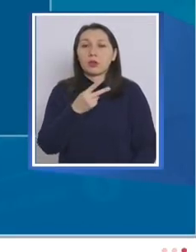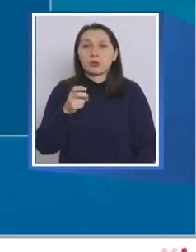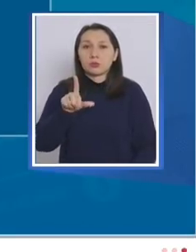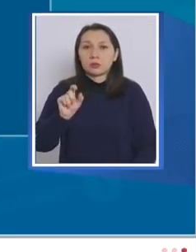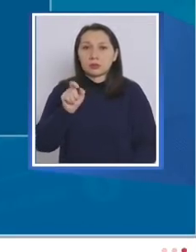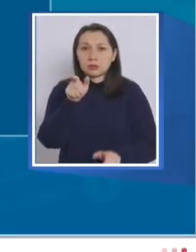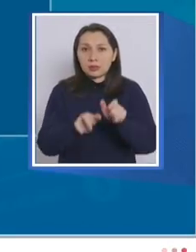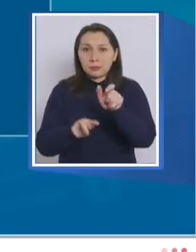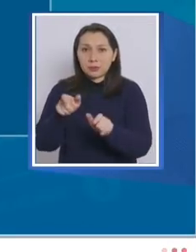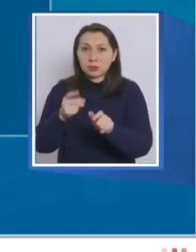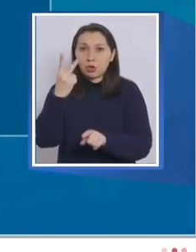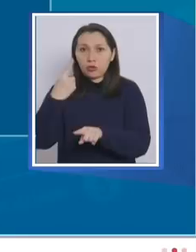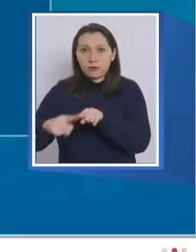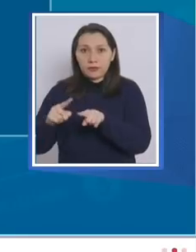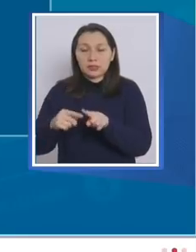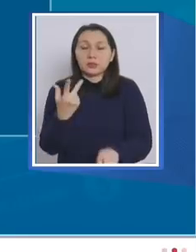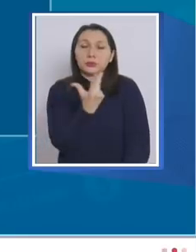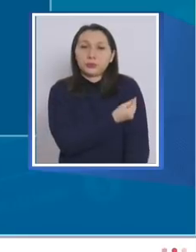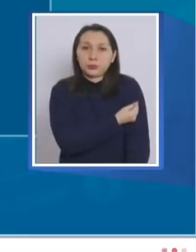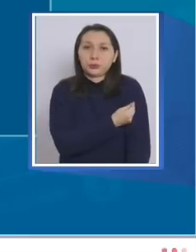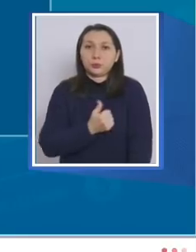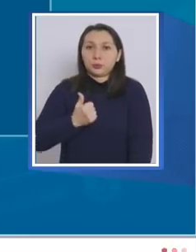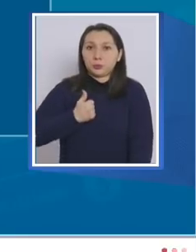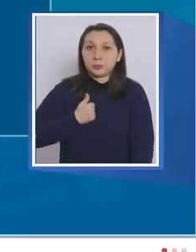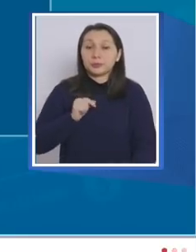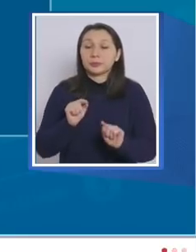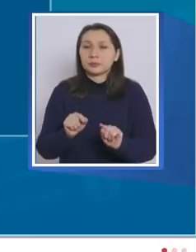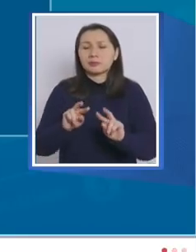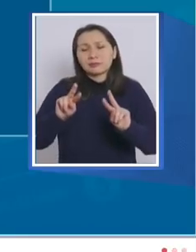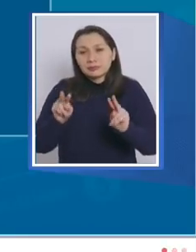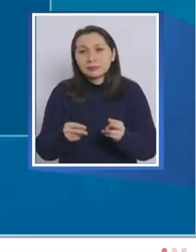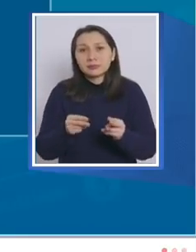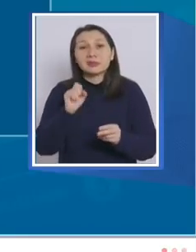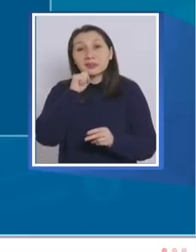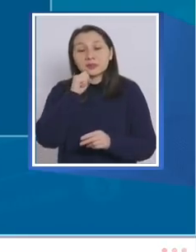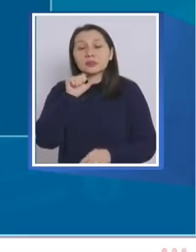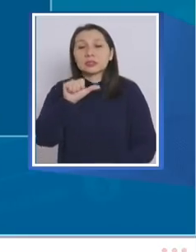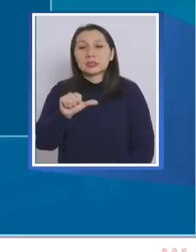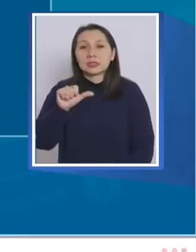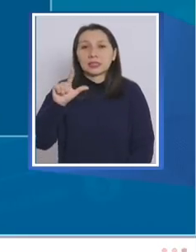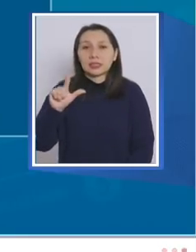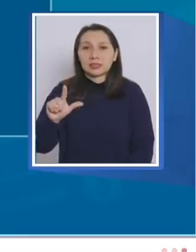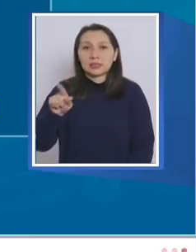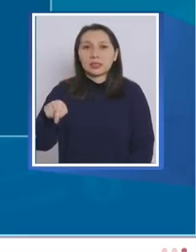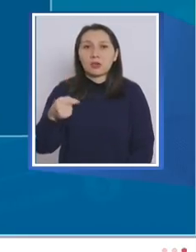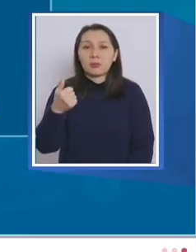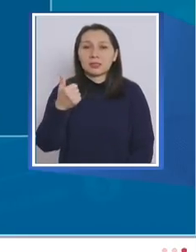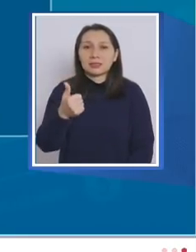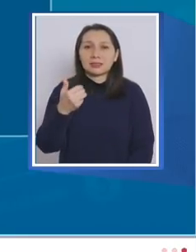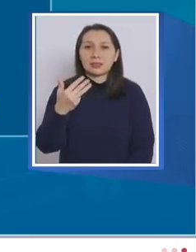10.289.270 personas, con 2 dosis, lo que equivale ya al